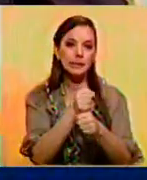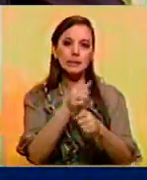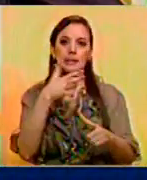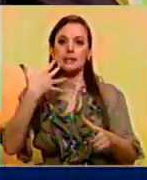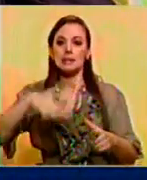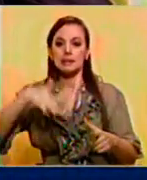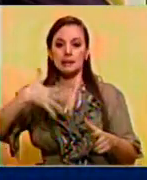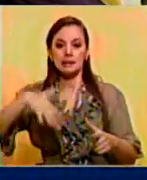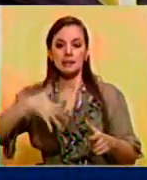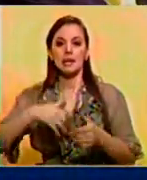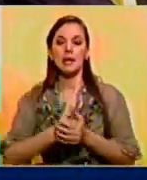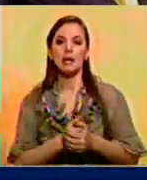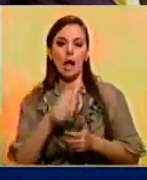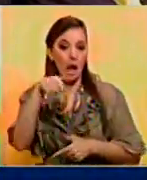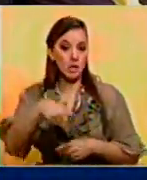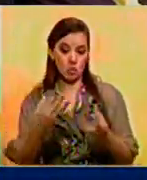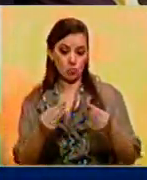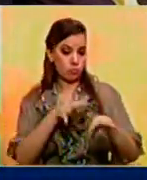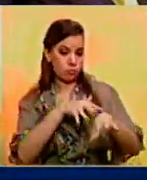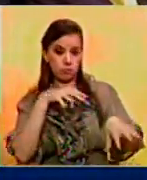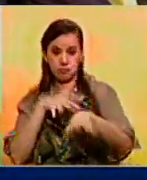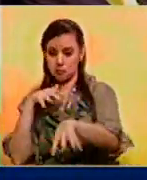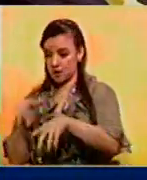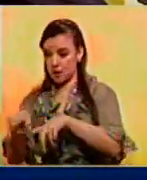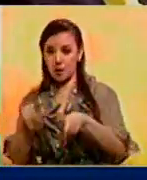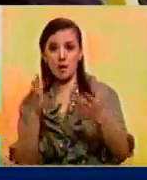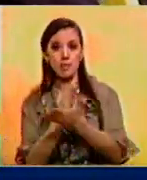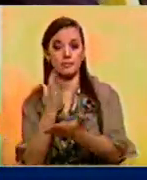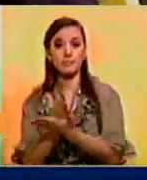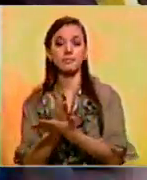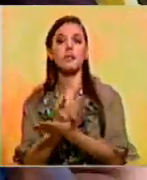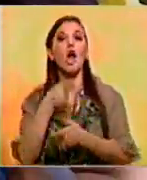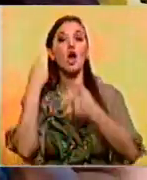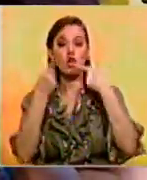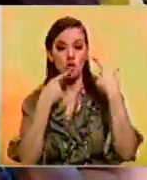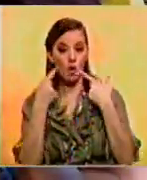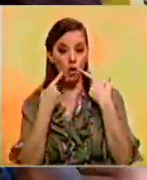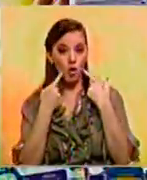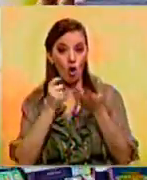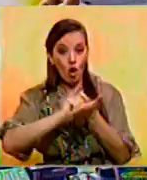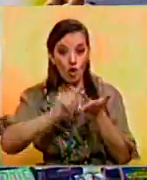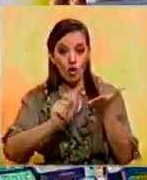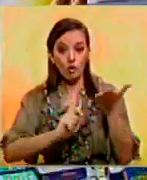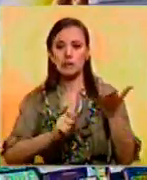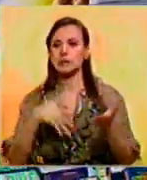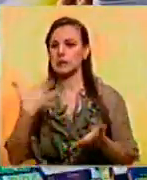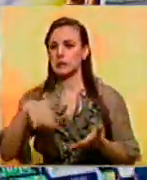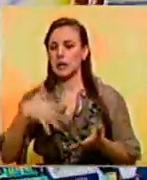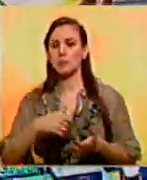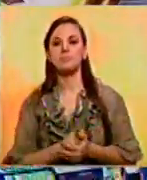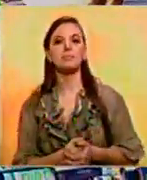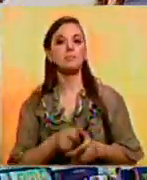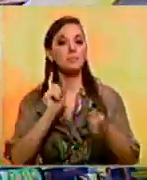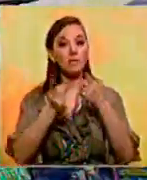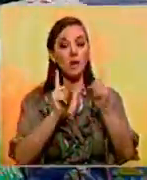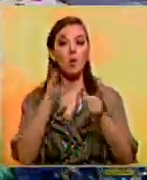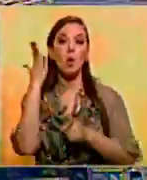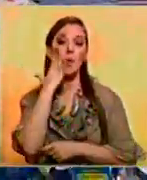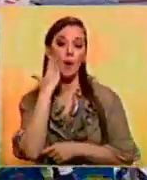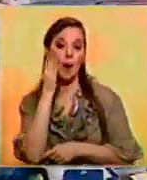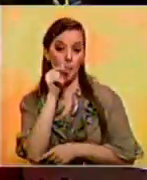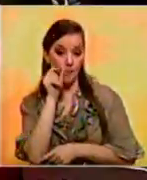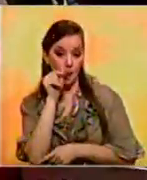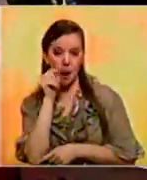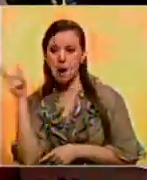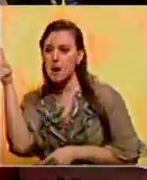libretas. Aquí hay bastantes, yo estoy viendo bastantes, los colores están muy, muy caros. Según algunos padres y representantes, la solución